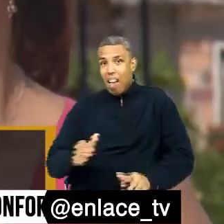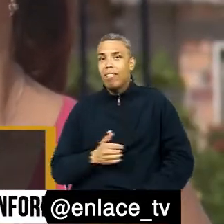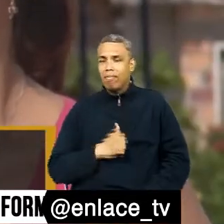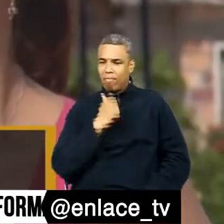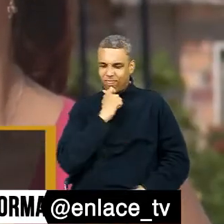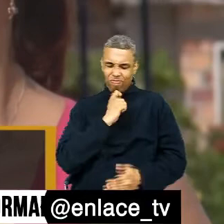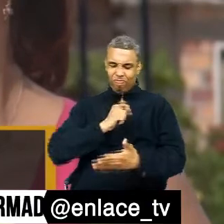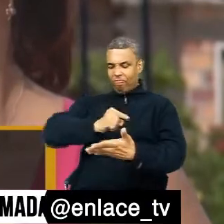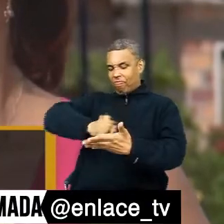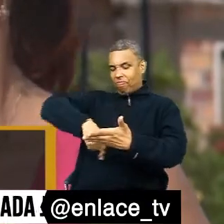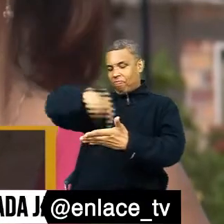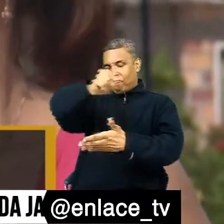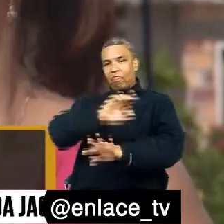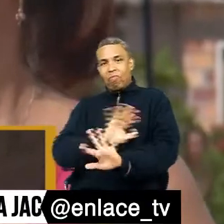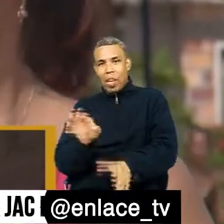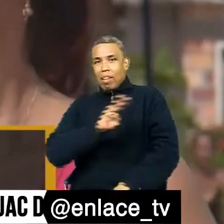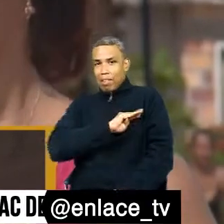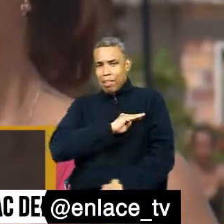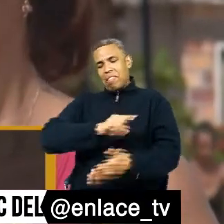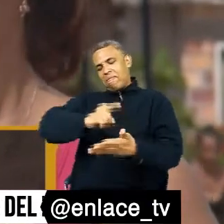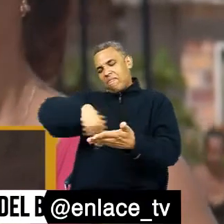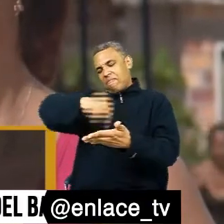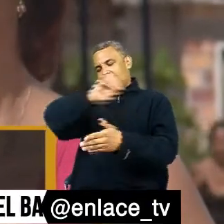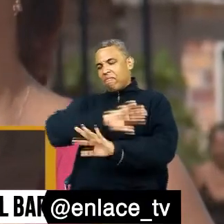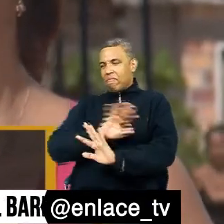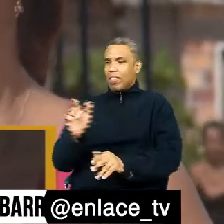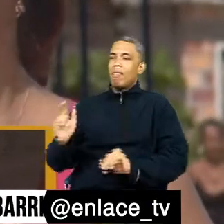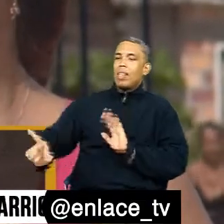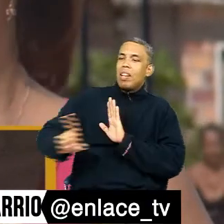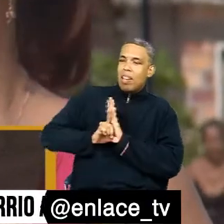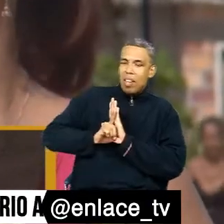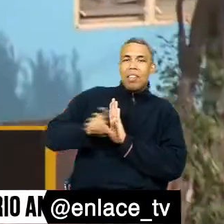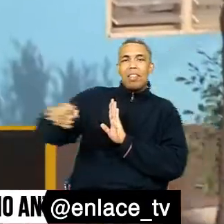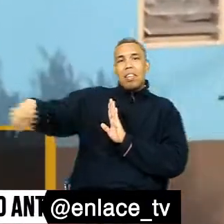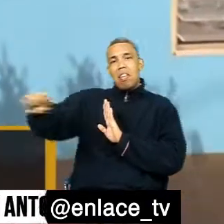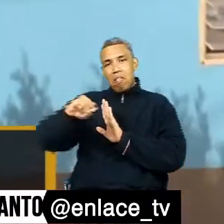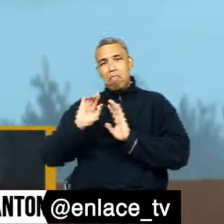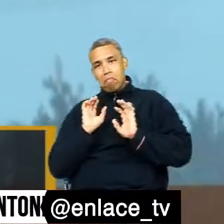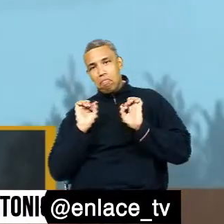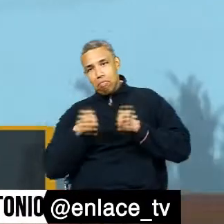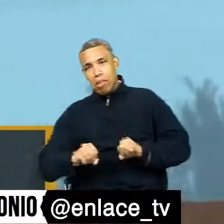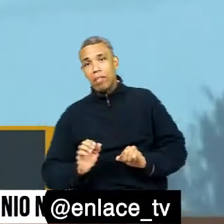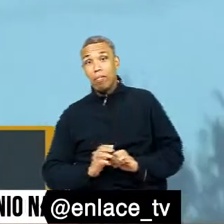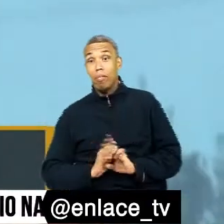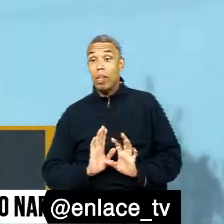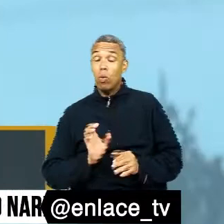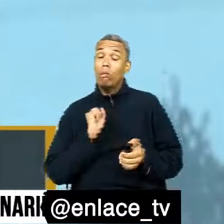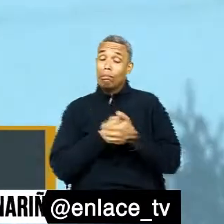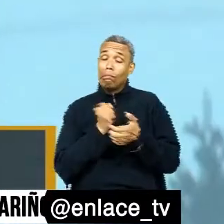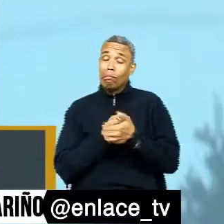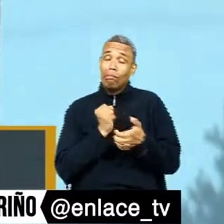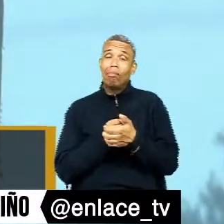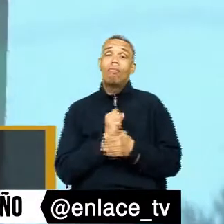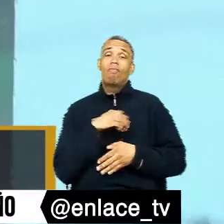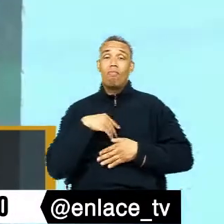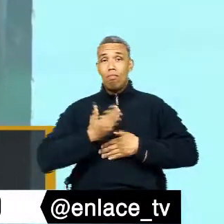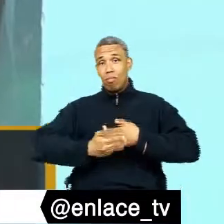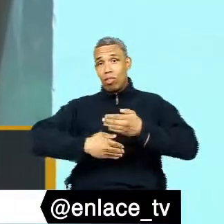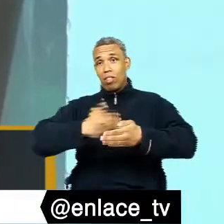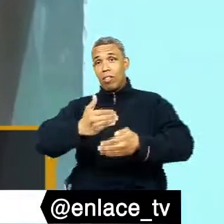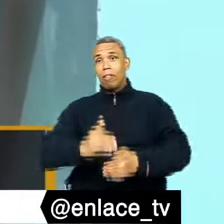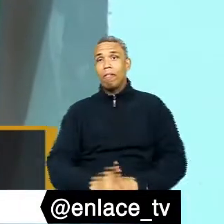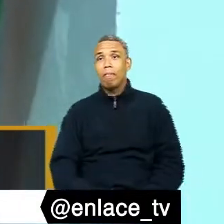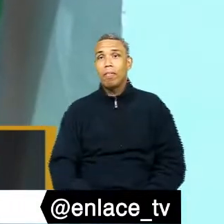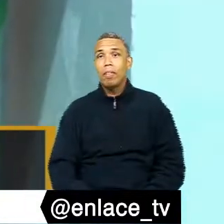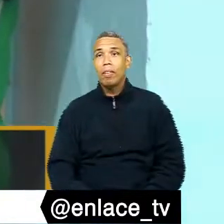verdad pues que ha sido un poco duro la cuestión de poder legalizar. Buenos días, señora, ¿cómo están?